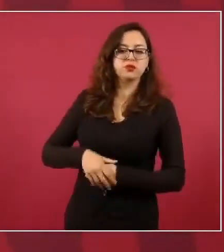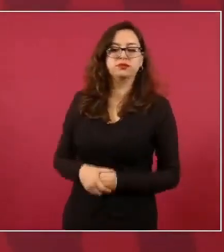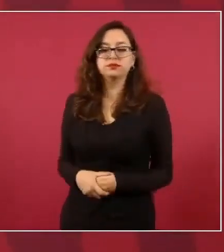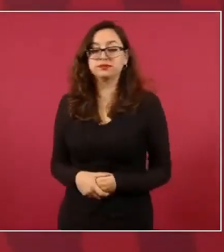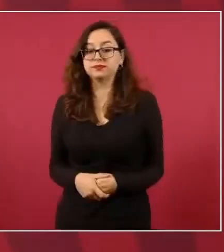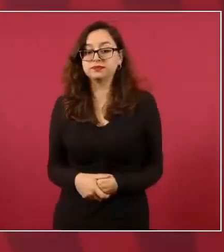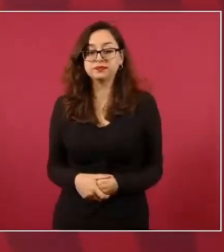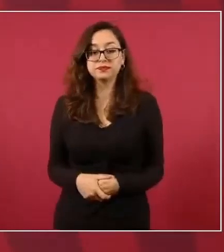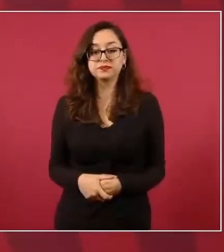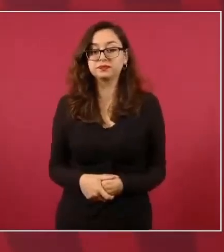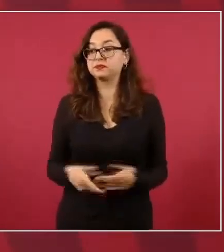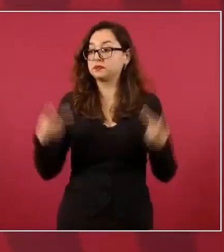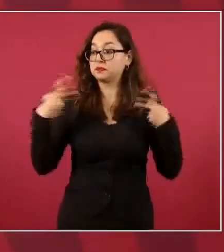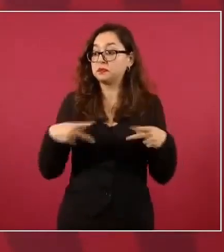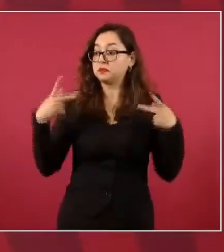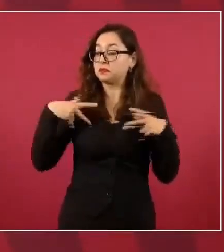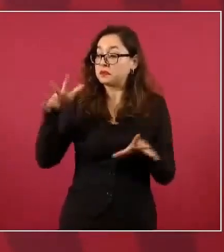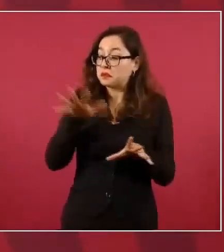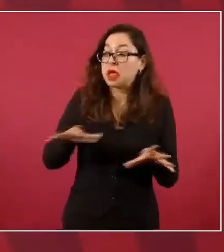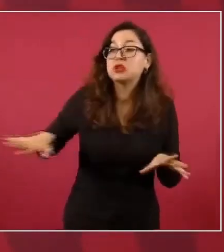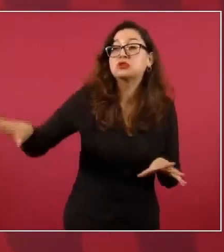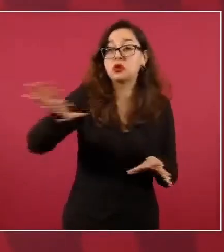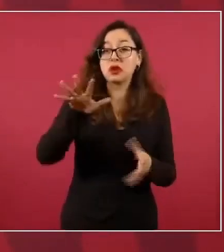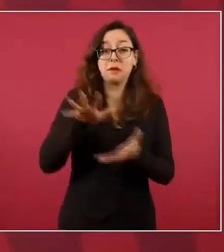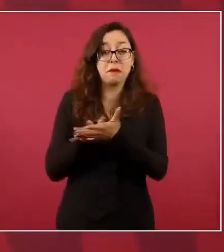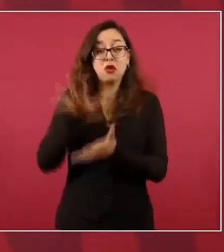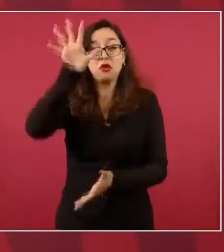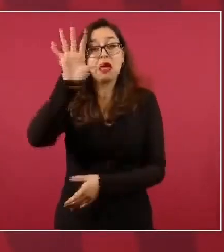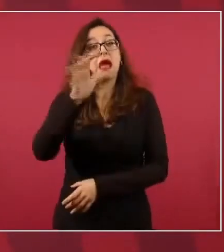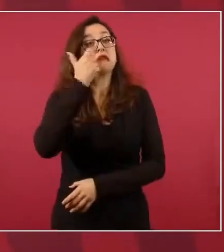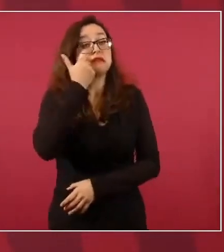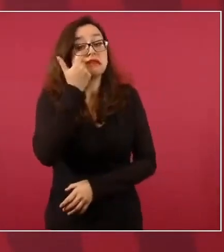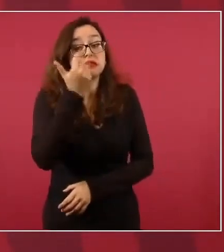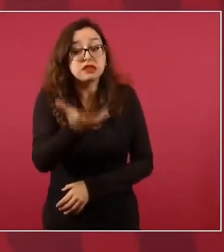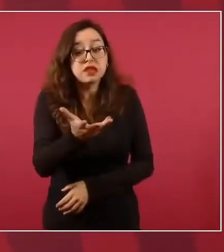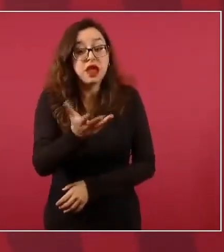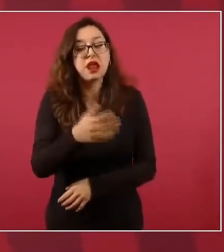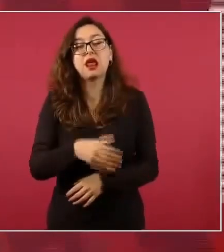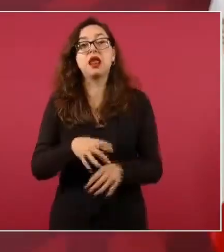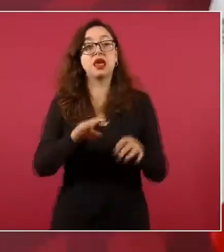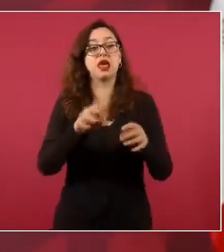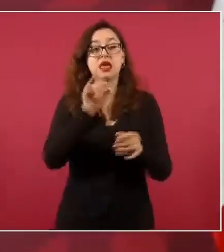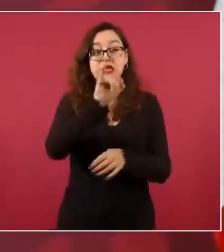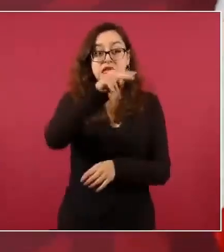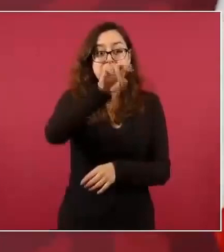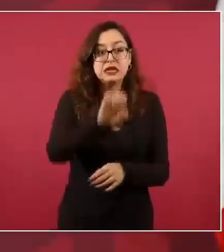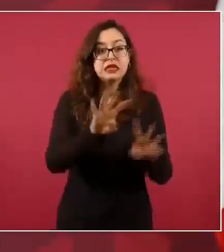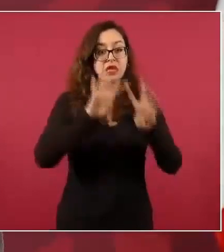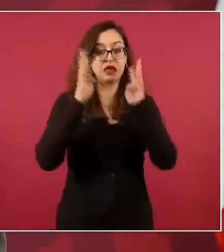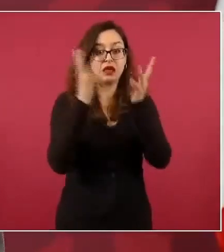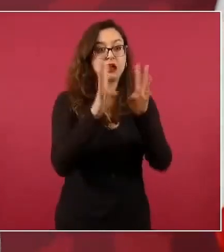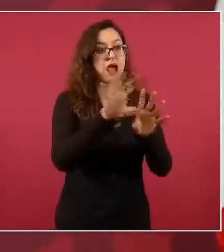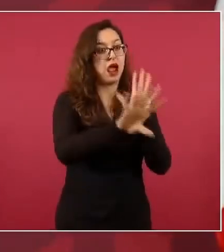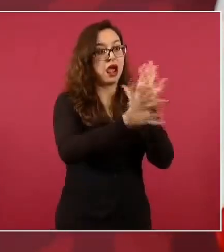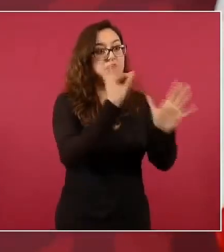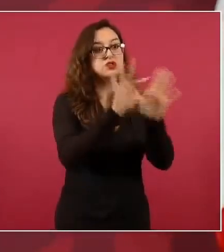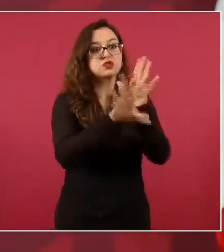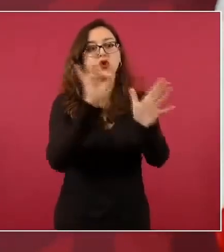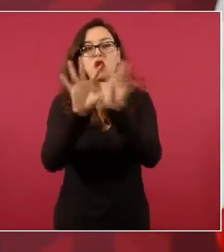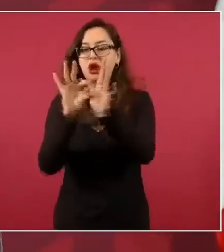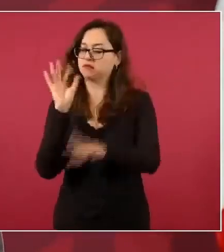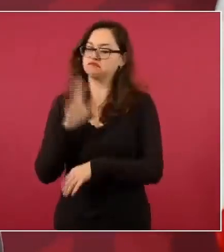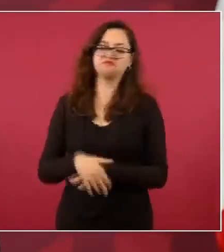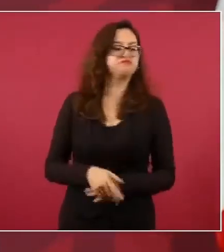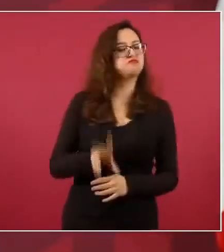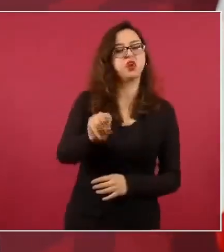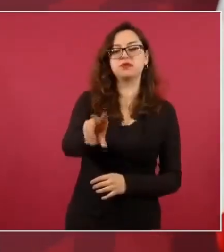de que no sea el pueblo el que elija a los consejeros, que no sea el pueblo el que